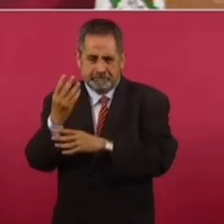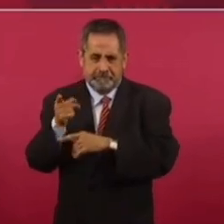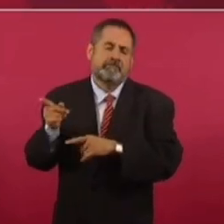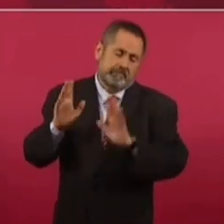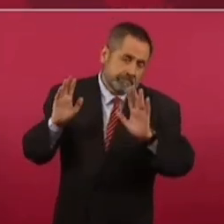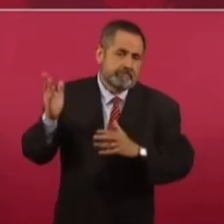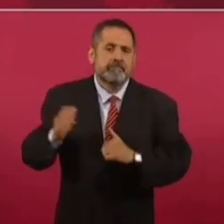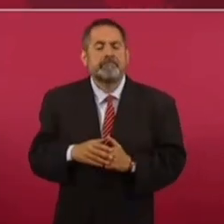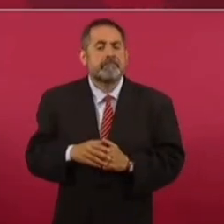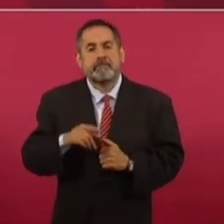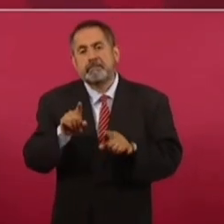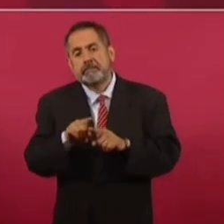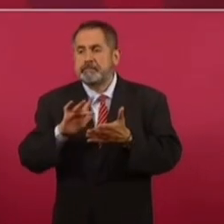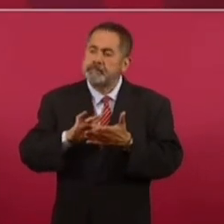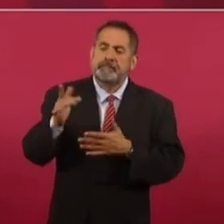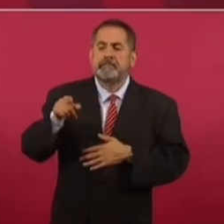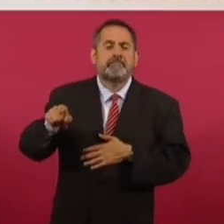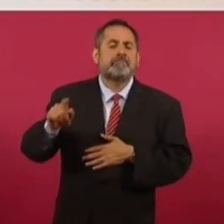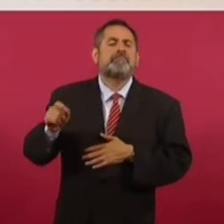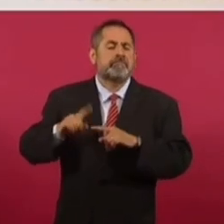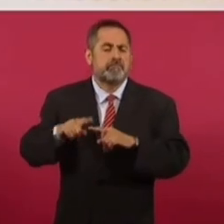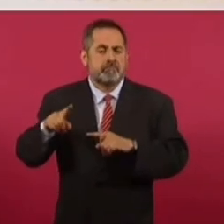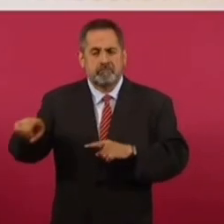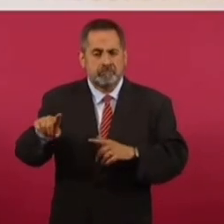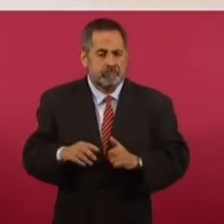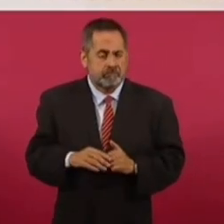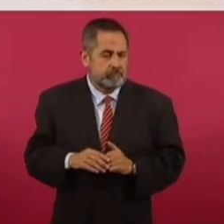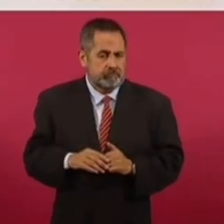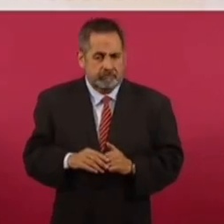agradecer mucho, pues, a todos los que